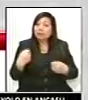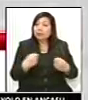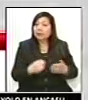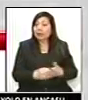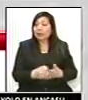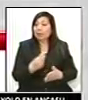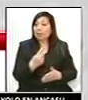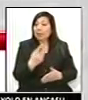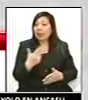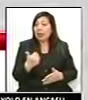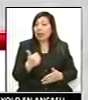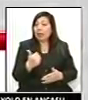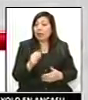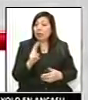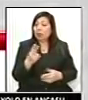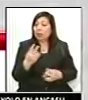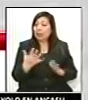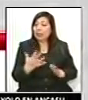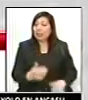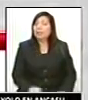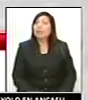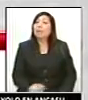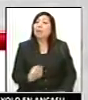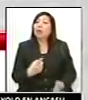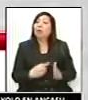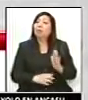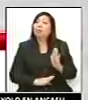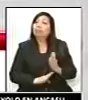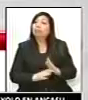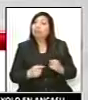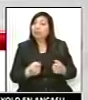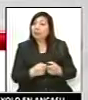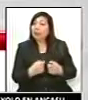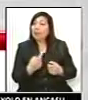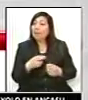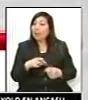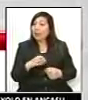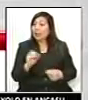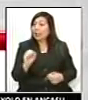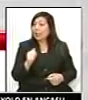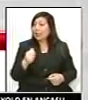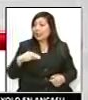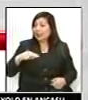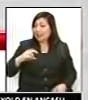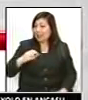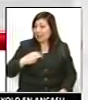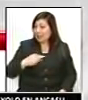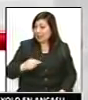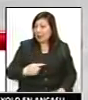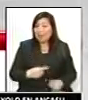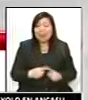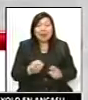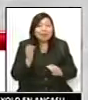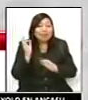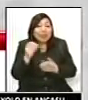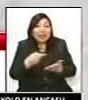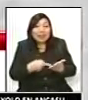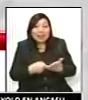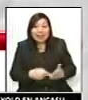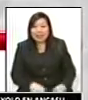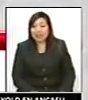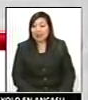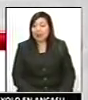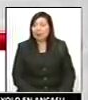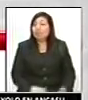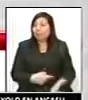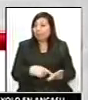el 23 de abril del 2010 por el exministro de Energía y Minas, Pedro Sánchez. Es decir, el sustento técnico del requerimiento